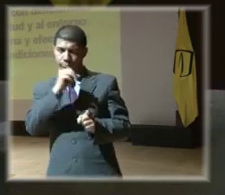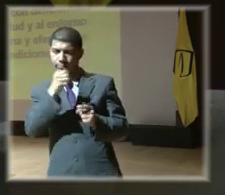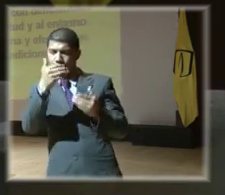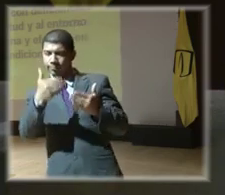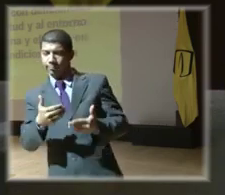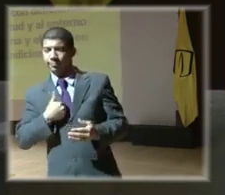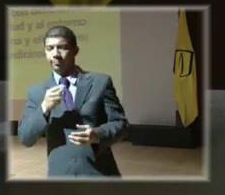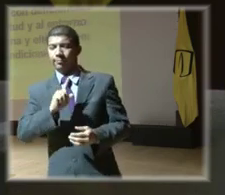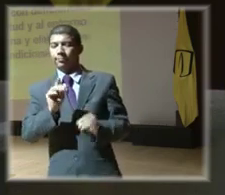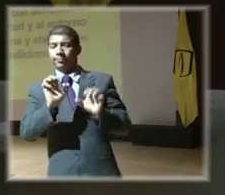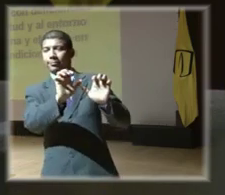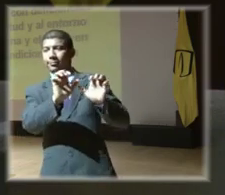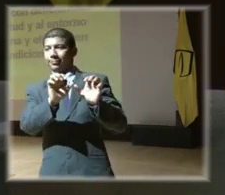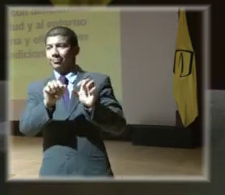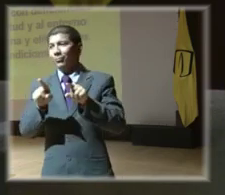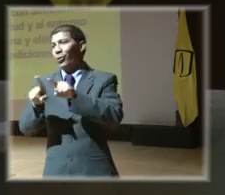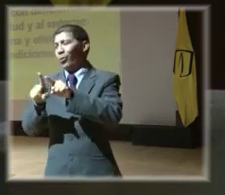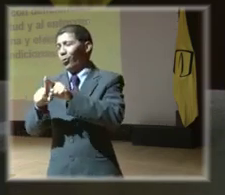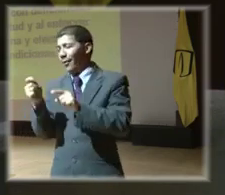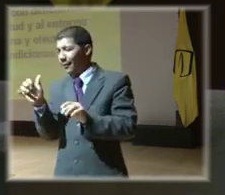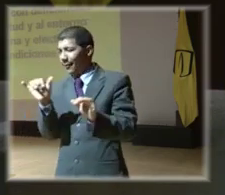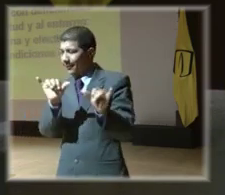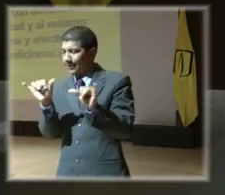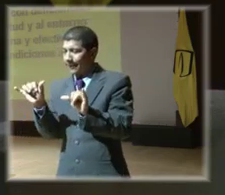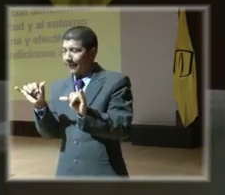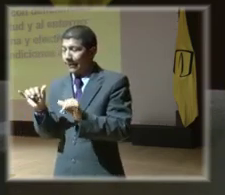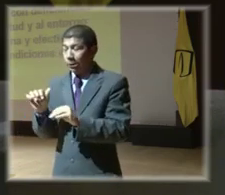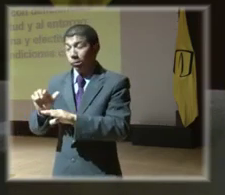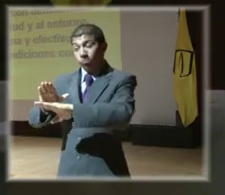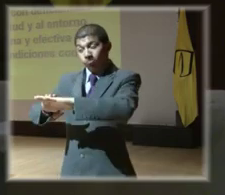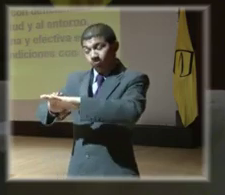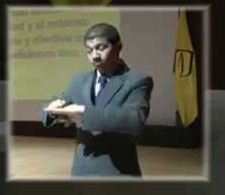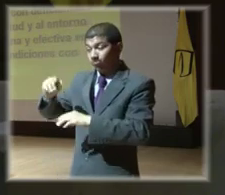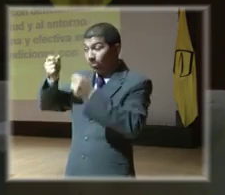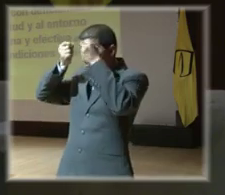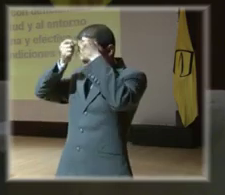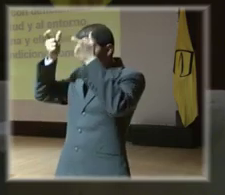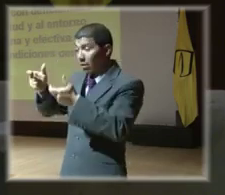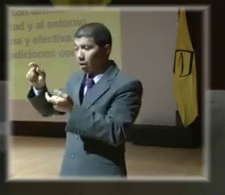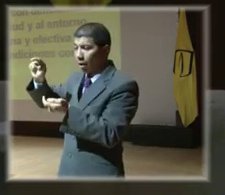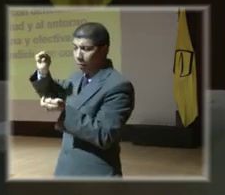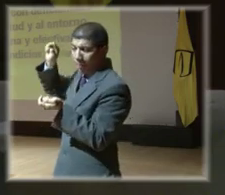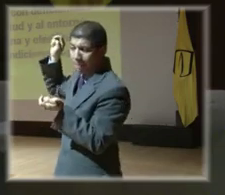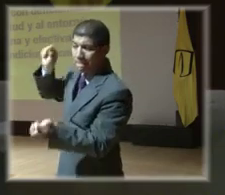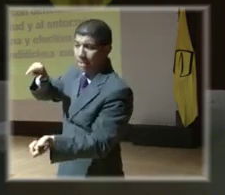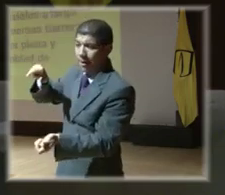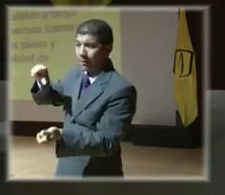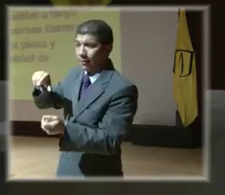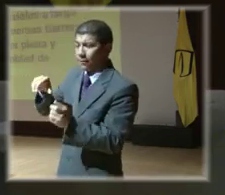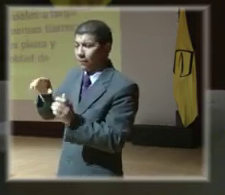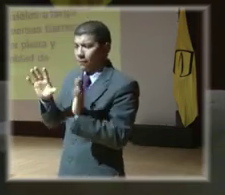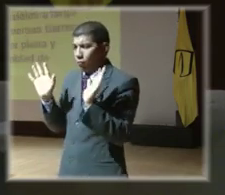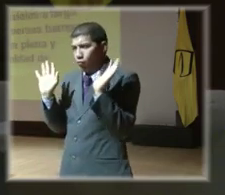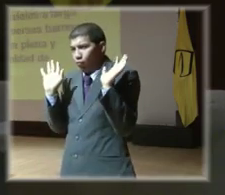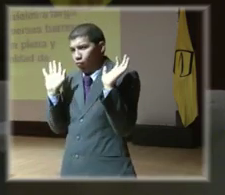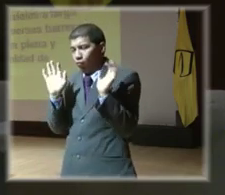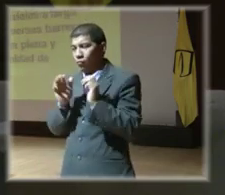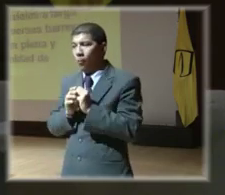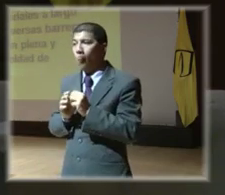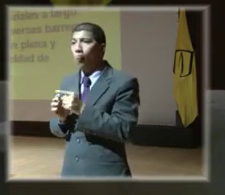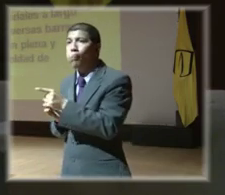¿no? Entonces, no es una cosa que el Estado va a financiar, sino se va a utilizar los apoyos que ya